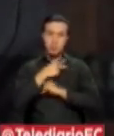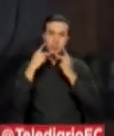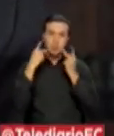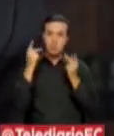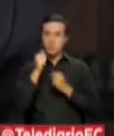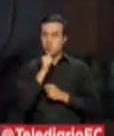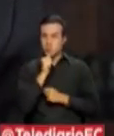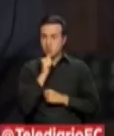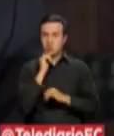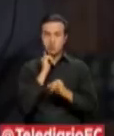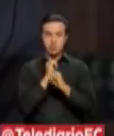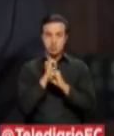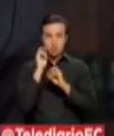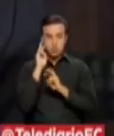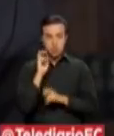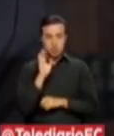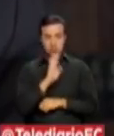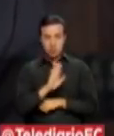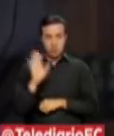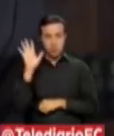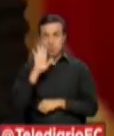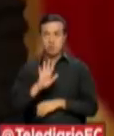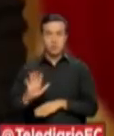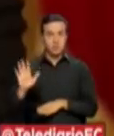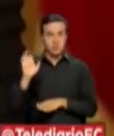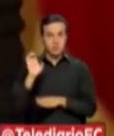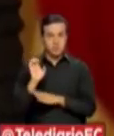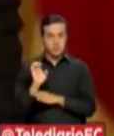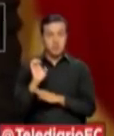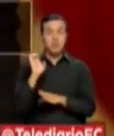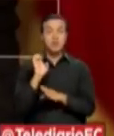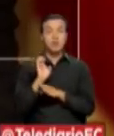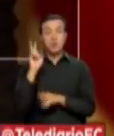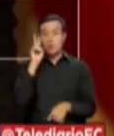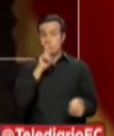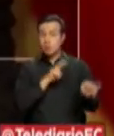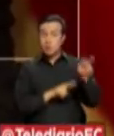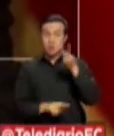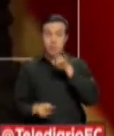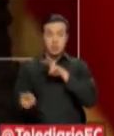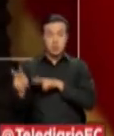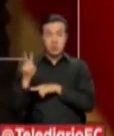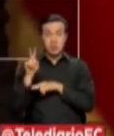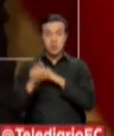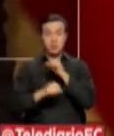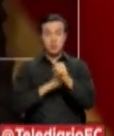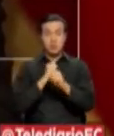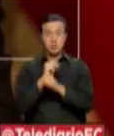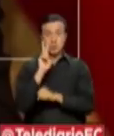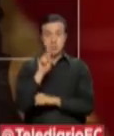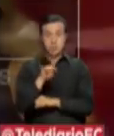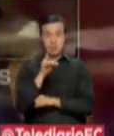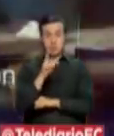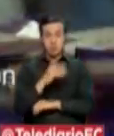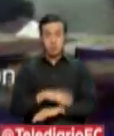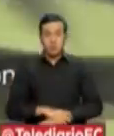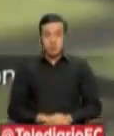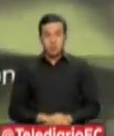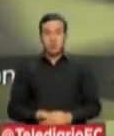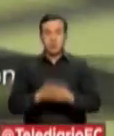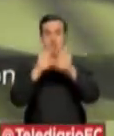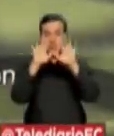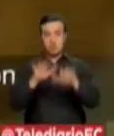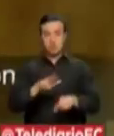e institutos de investigación de todo el país 'ecuador evalúa política pública 2018 la